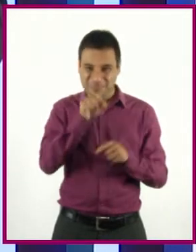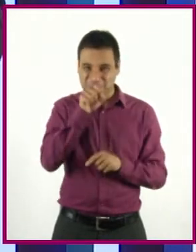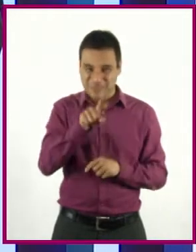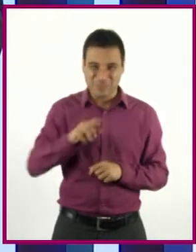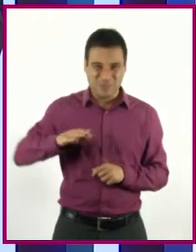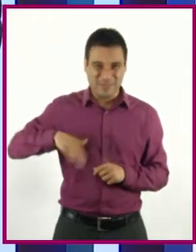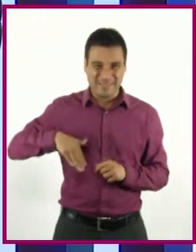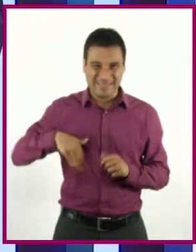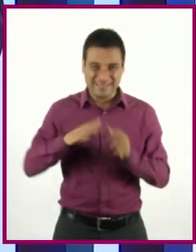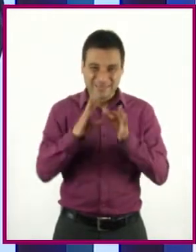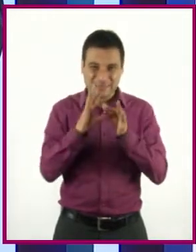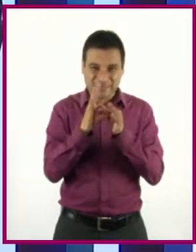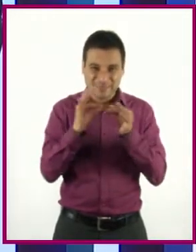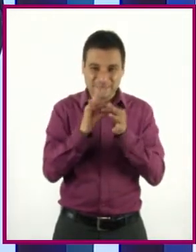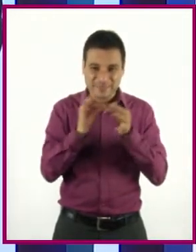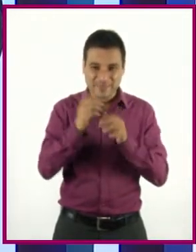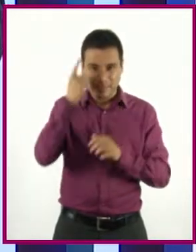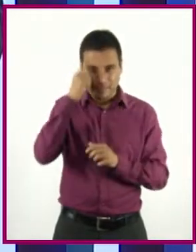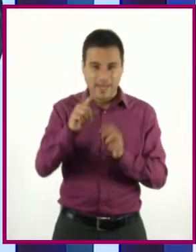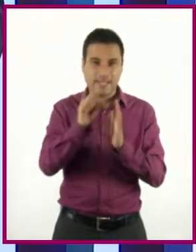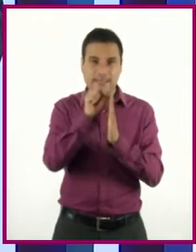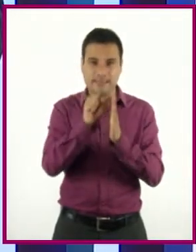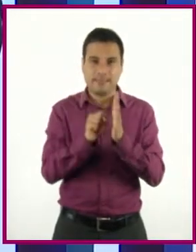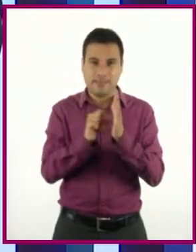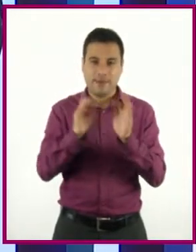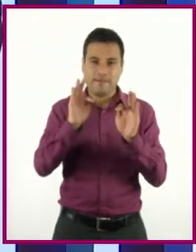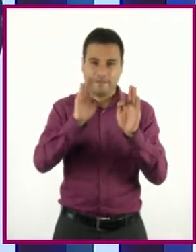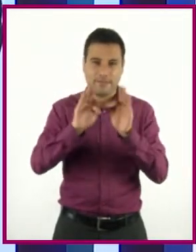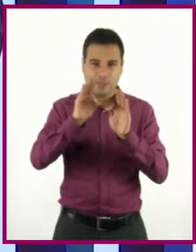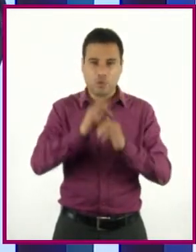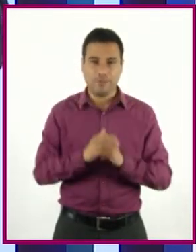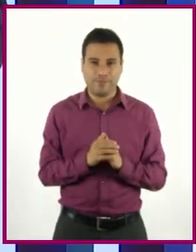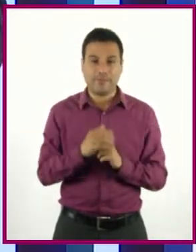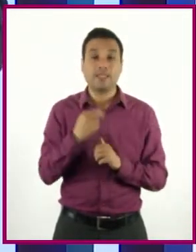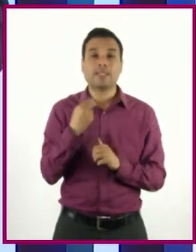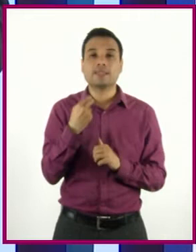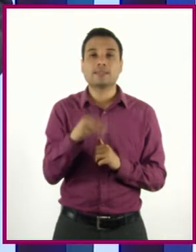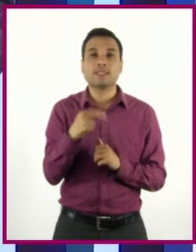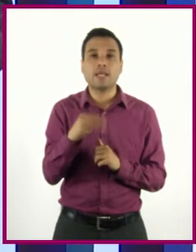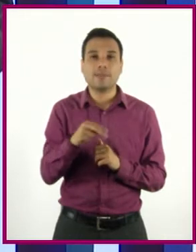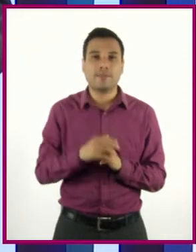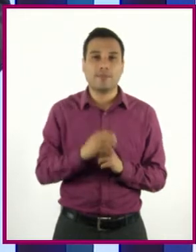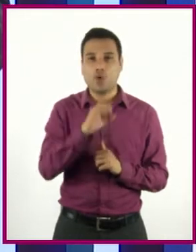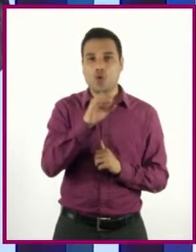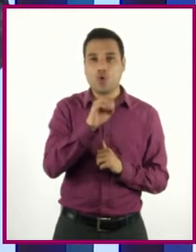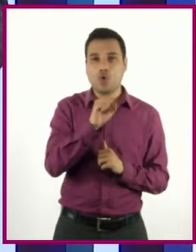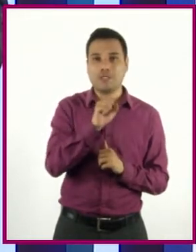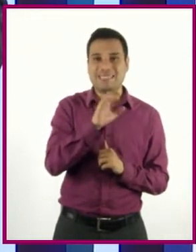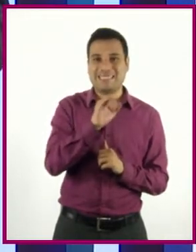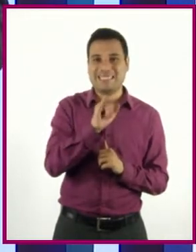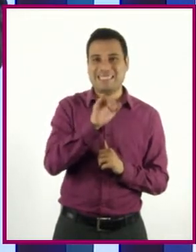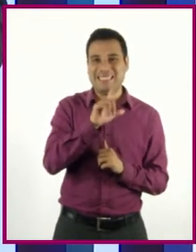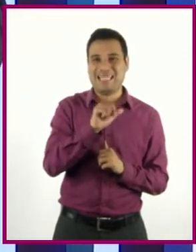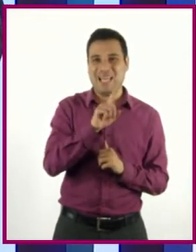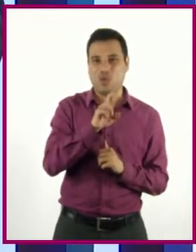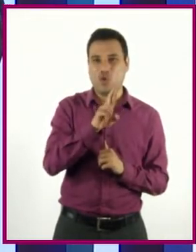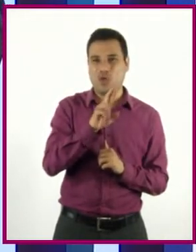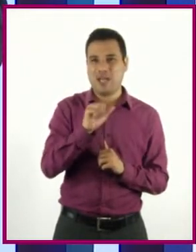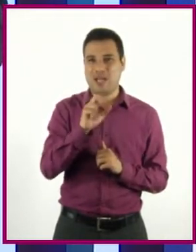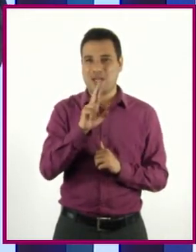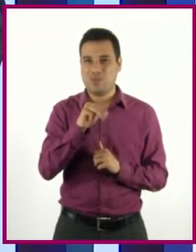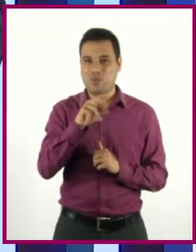momento, aplicados en el sistema físico más sencillo, conocido como oscilador armónico, para poder resolver